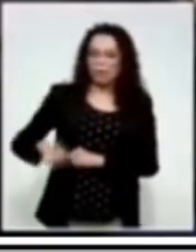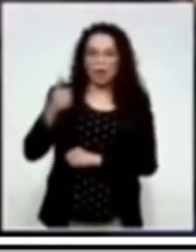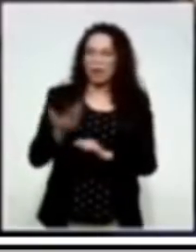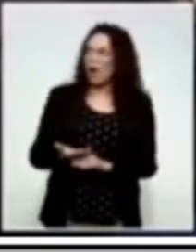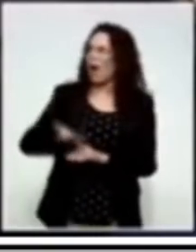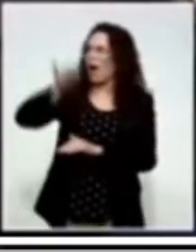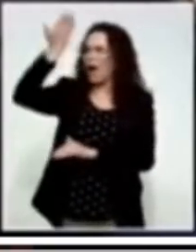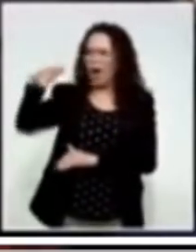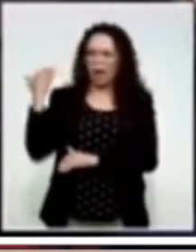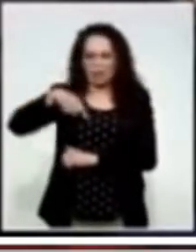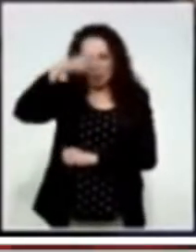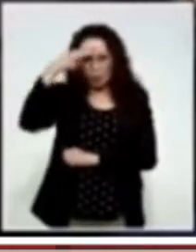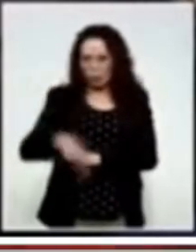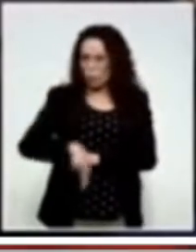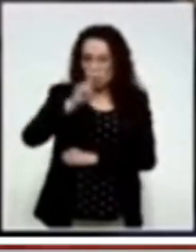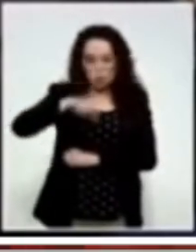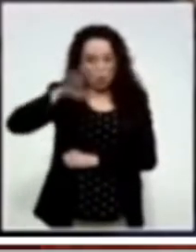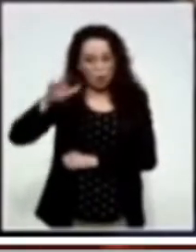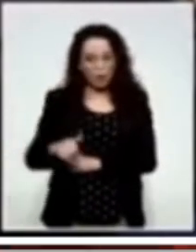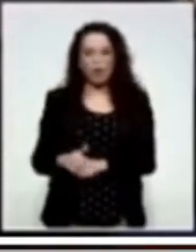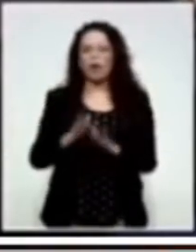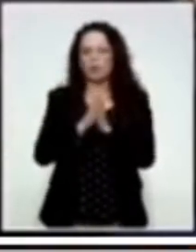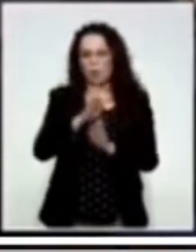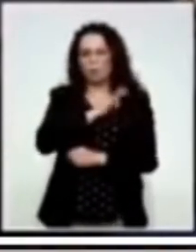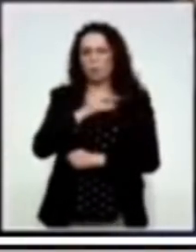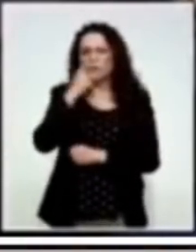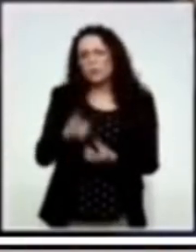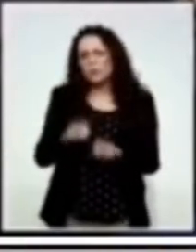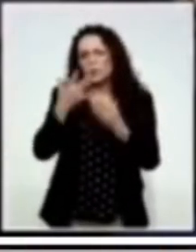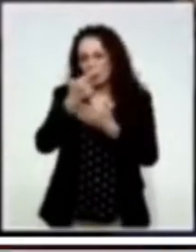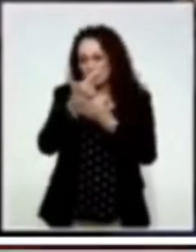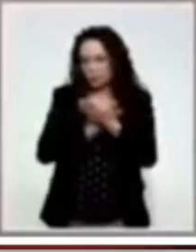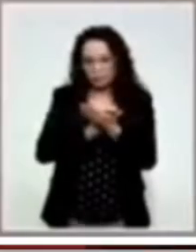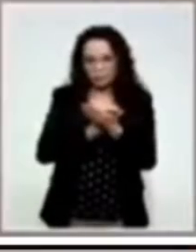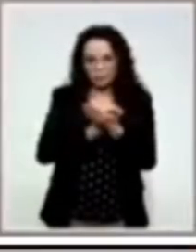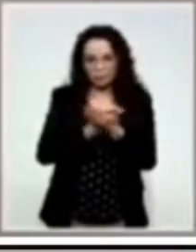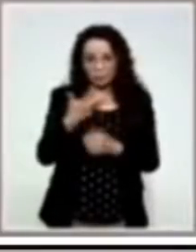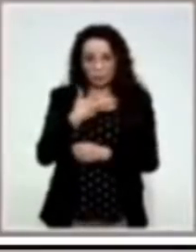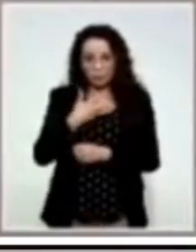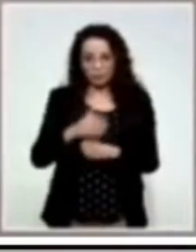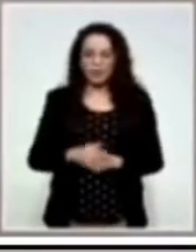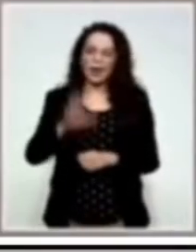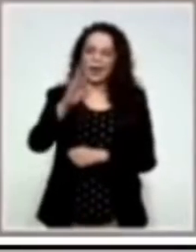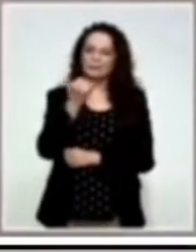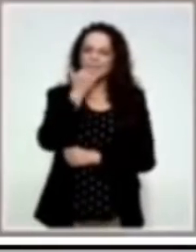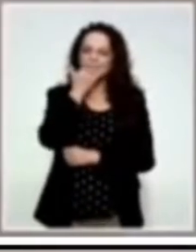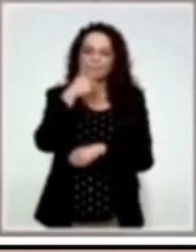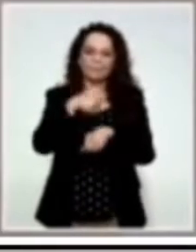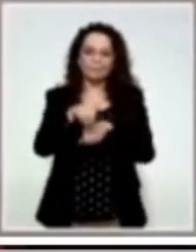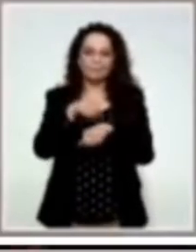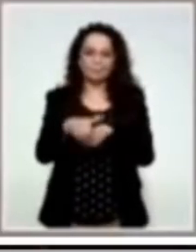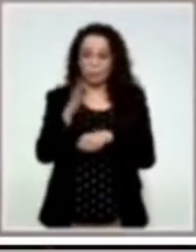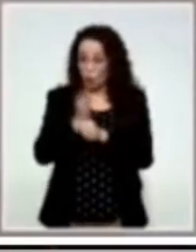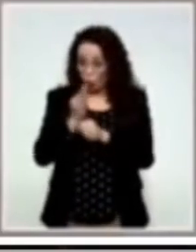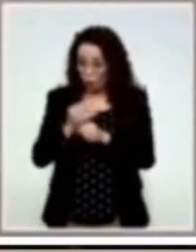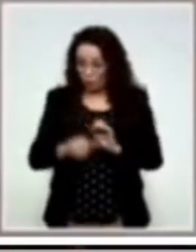historia. ¿Nos podría dar las estadísticas que sustentan este dicho? Mire, no tengo los números, pero que son casi autoevidentes.